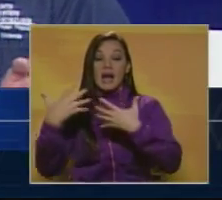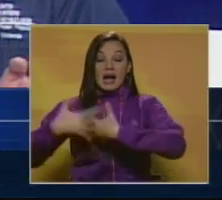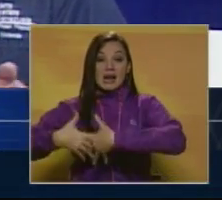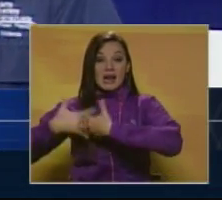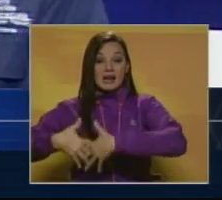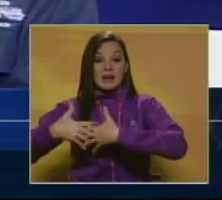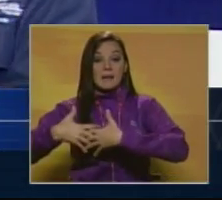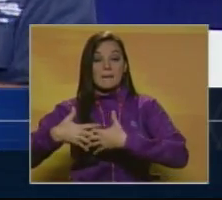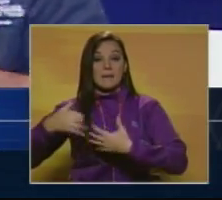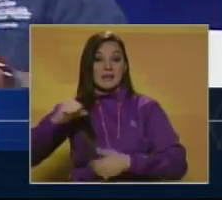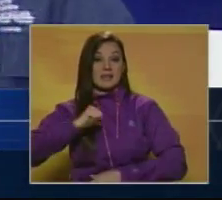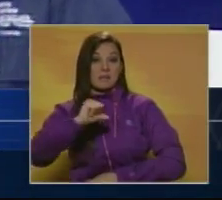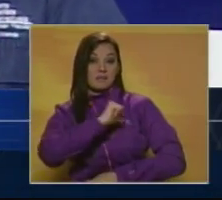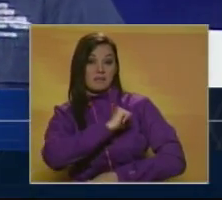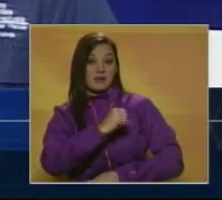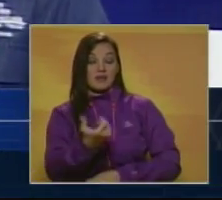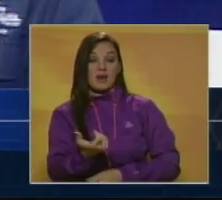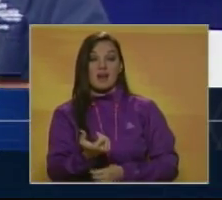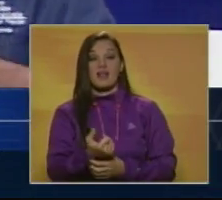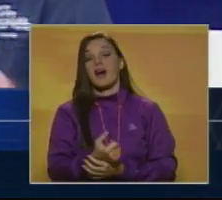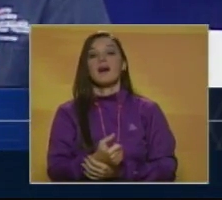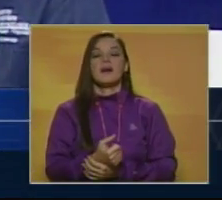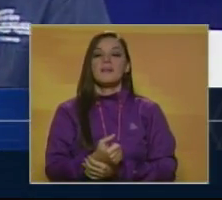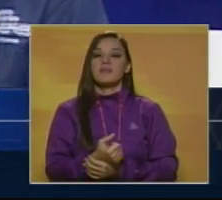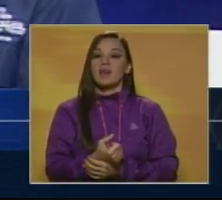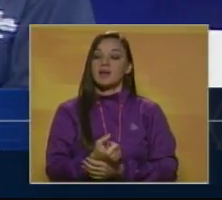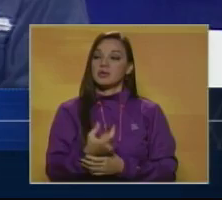Claro, menos entre las comisiones, la